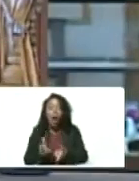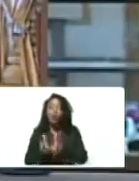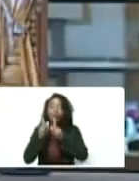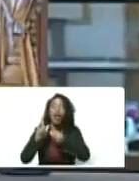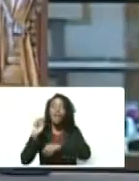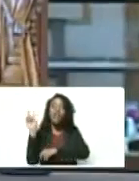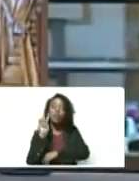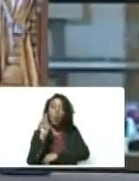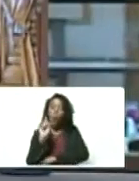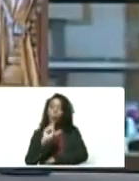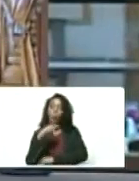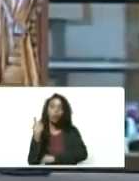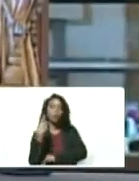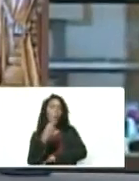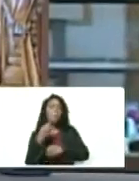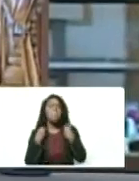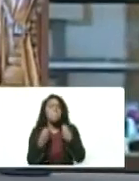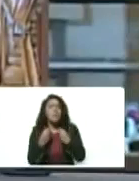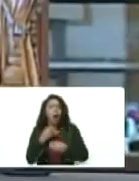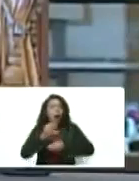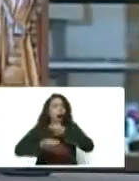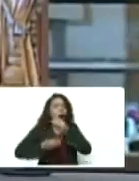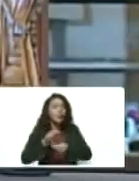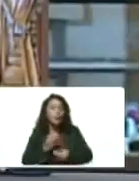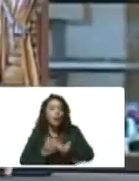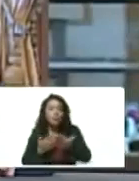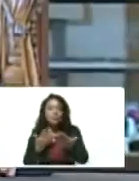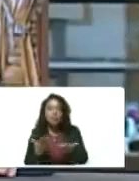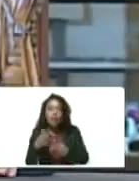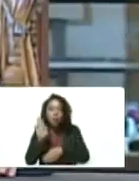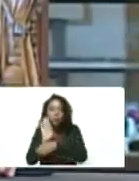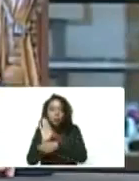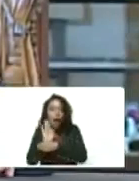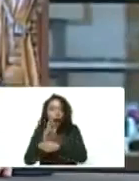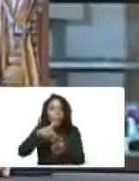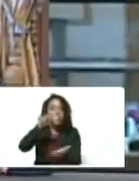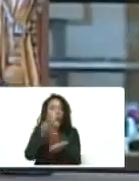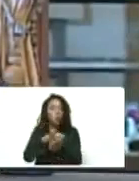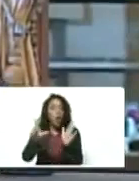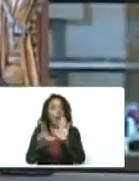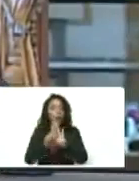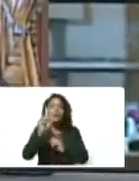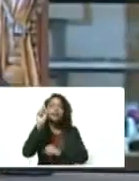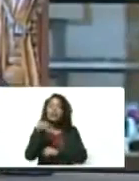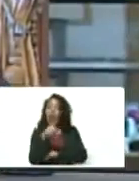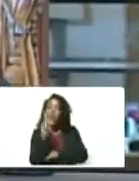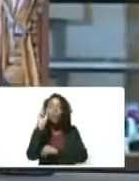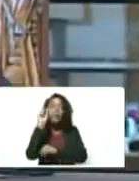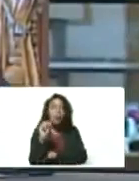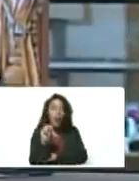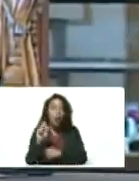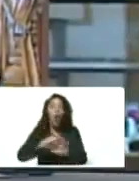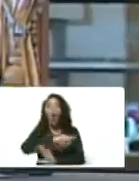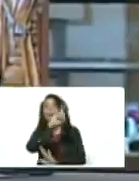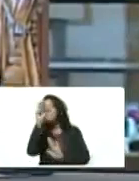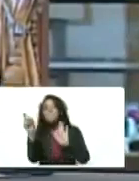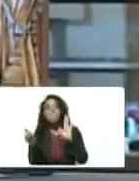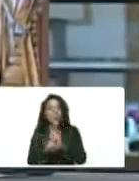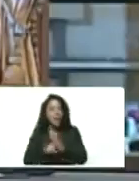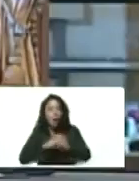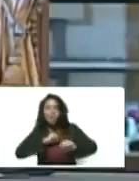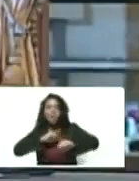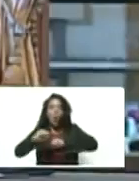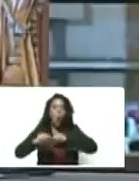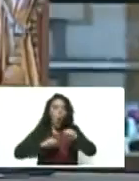venezolanas no sólo para garantizar la aprobación de leyes sino también su plena la ejecución y